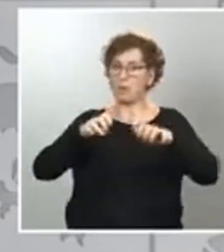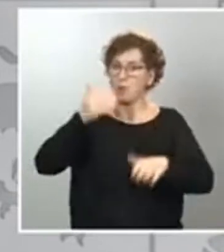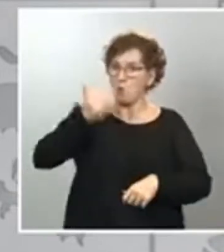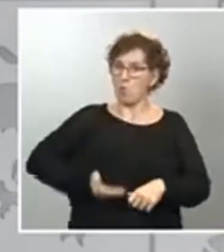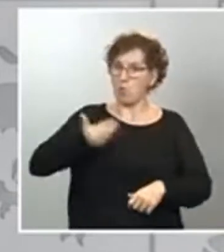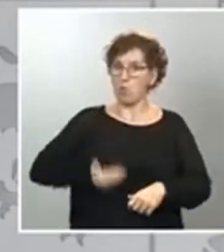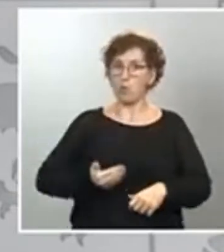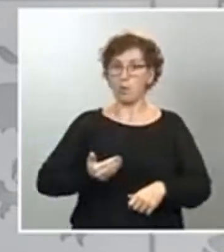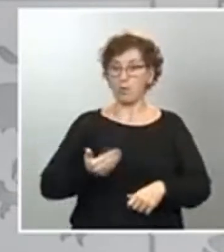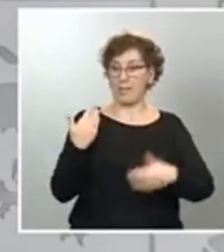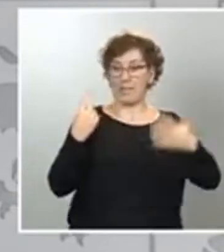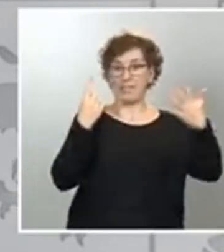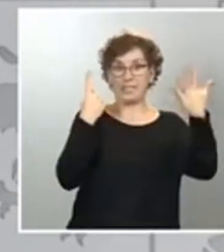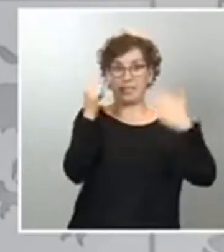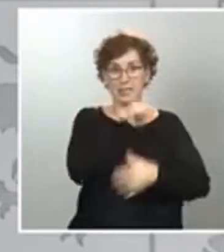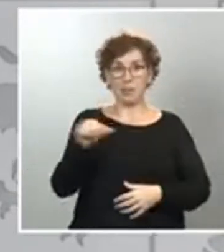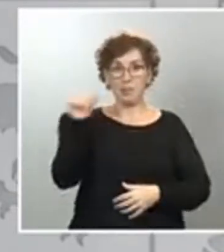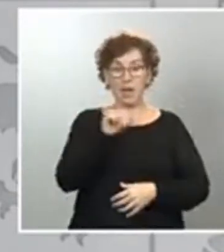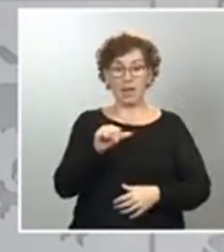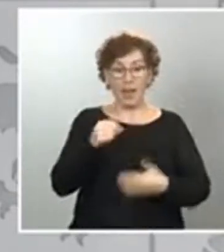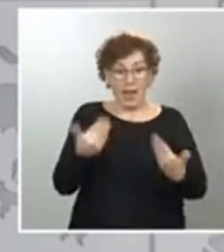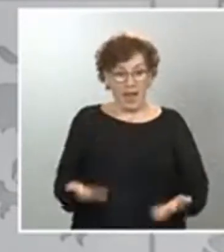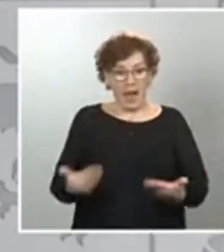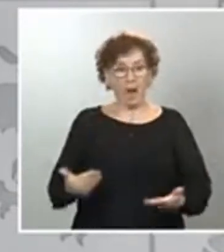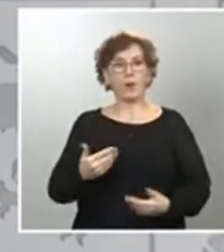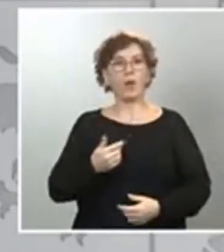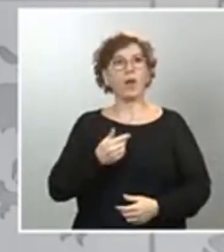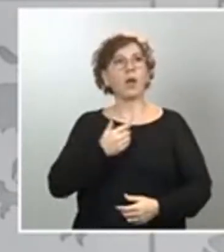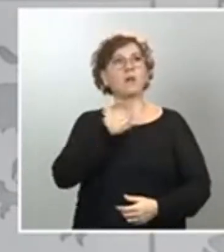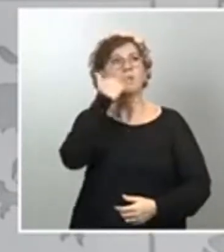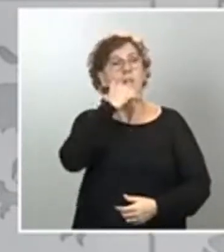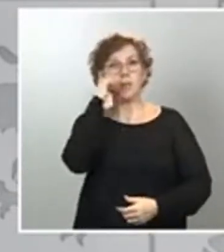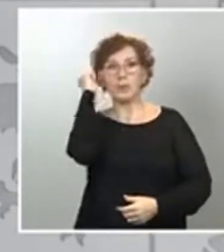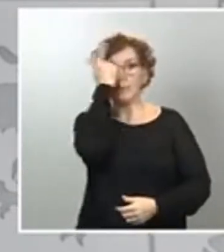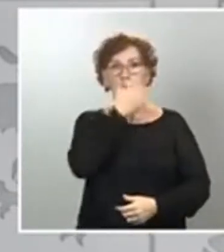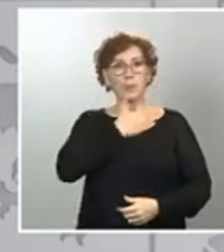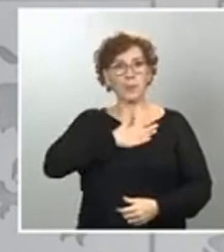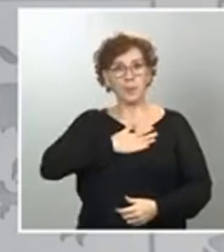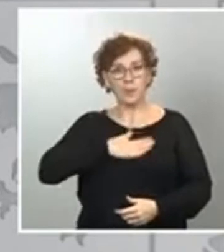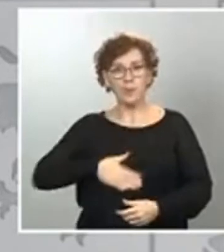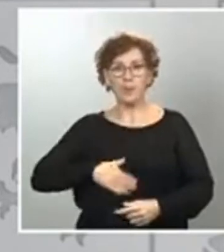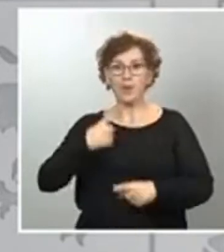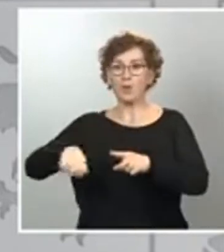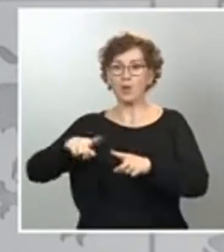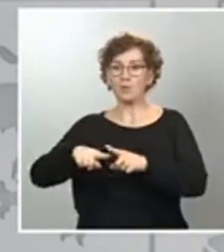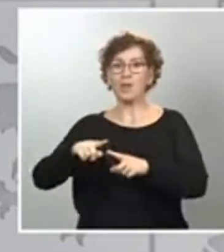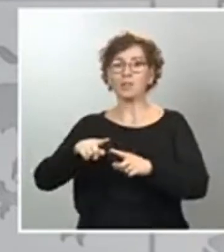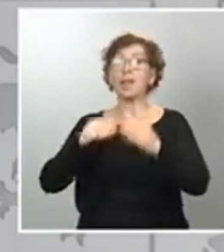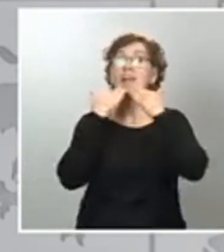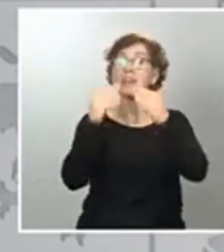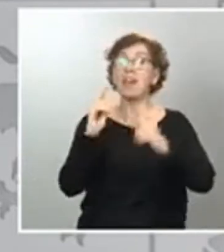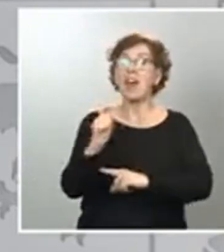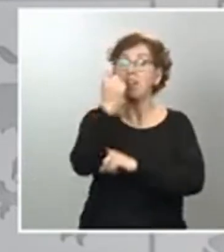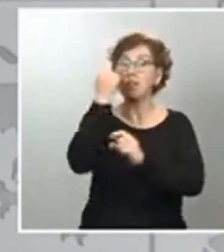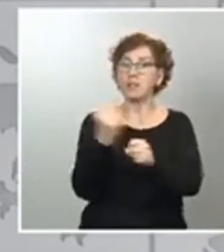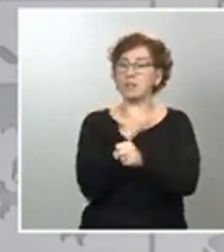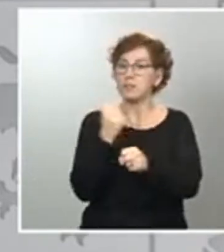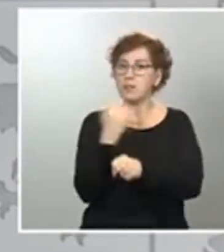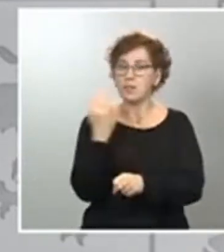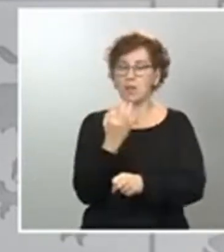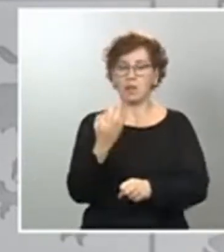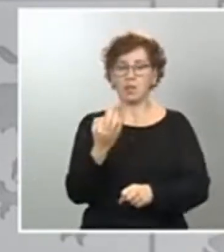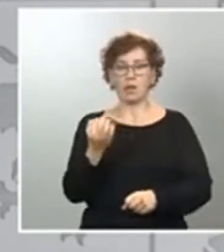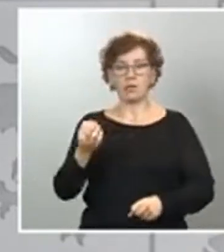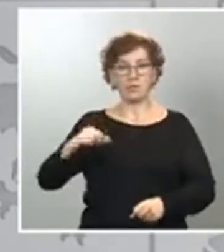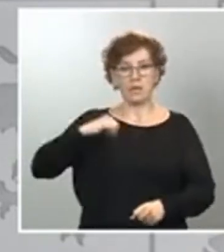hoy han sido conquistados con mucho sacrificio por parte de los sanitarios, de los policías, de los militares, de los trabajadores, de